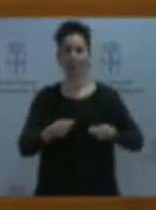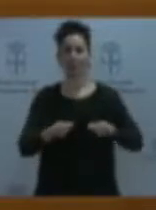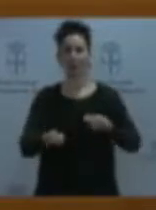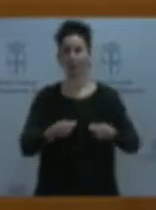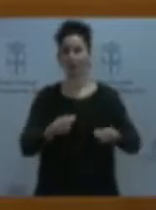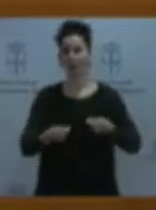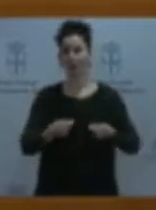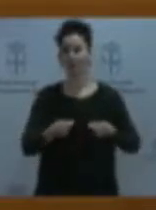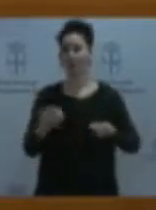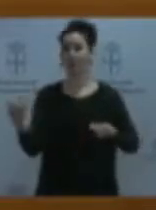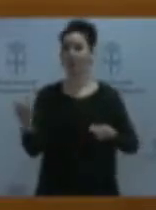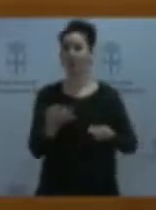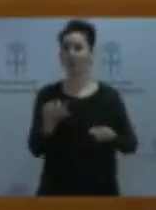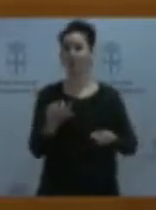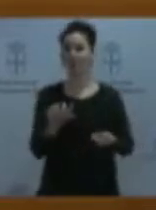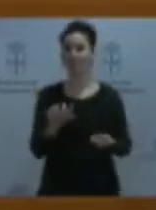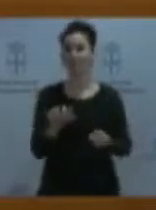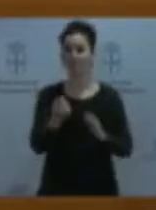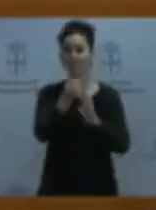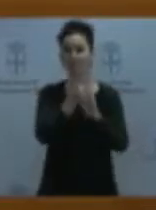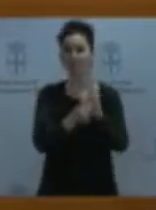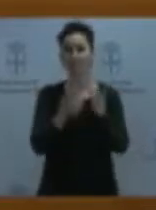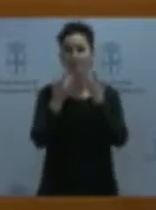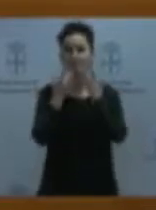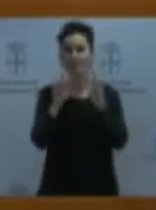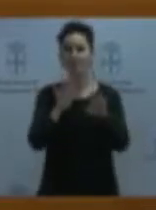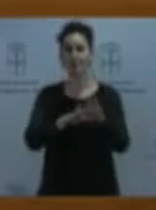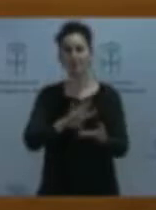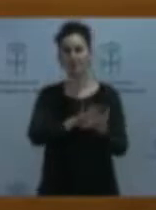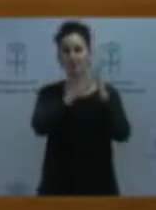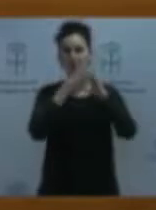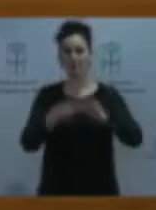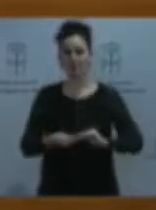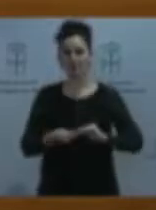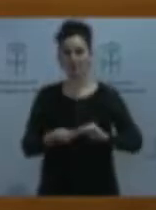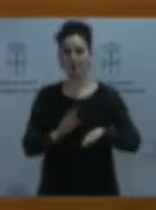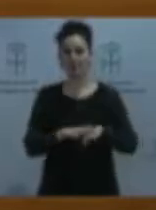objetivos a aplicar para dar el relevo a los trabajadores que se